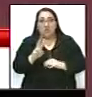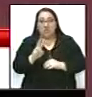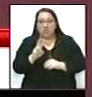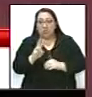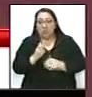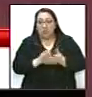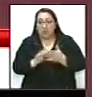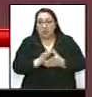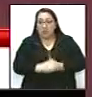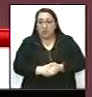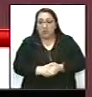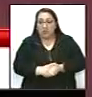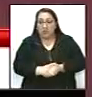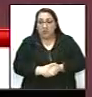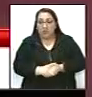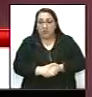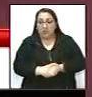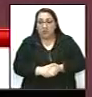092-2000.